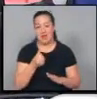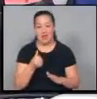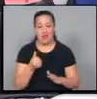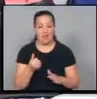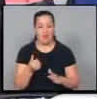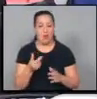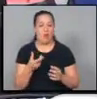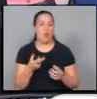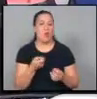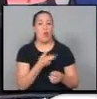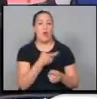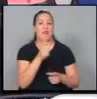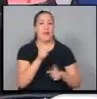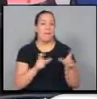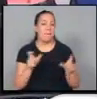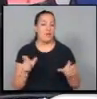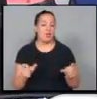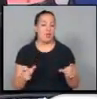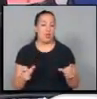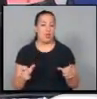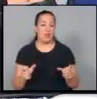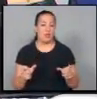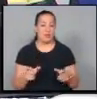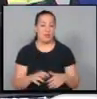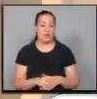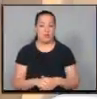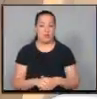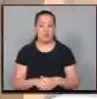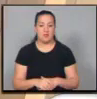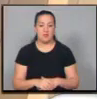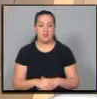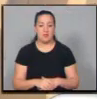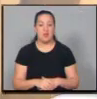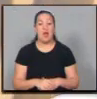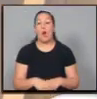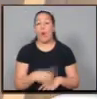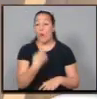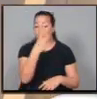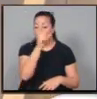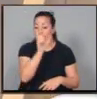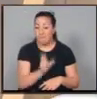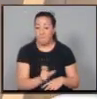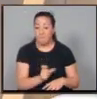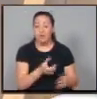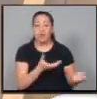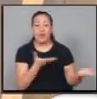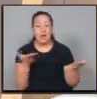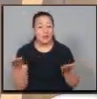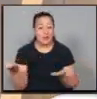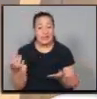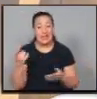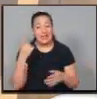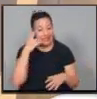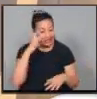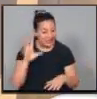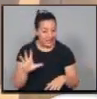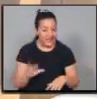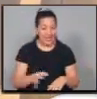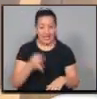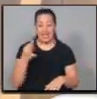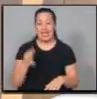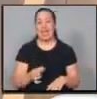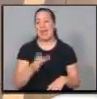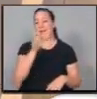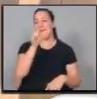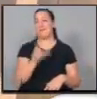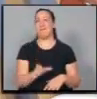¿Cuánta gente va a ir ese fin de semana a Rosario? Muchos famosos. Porque hay un invitado de que se especula va a ser el invitado estrella.